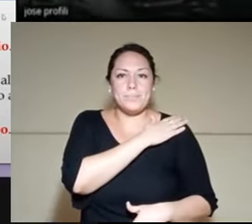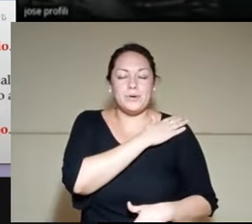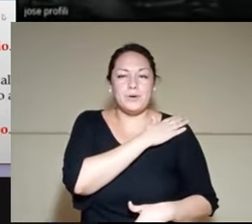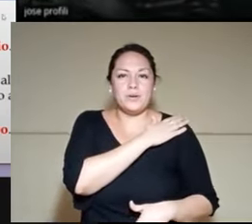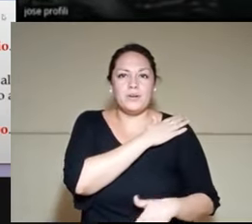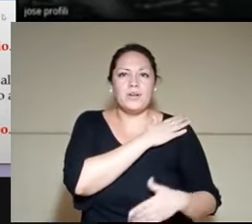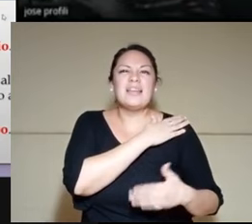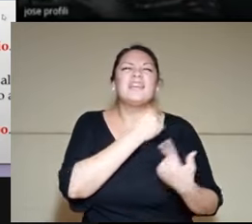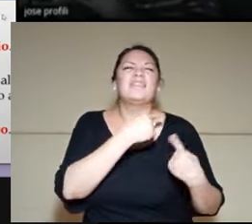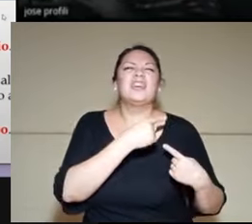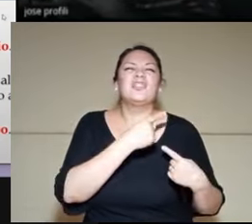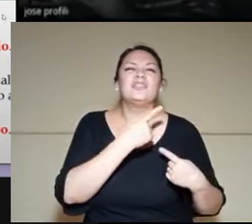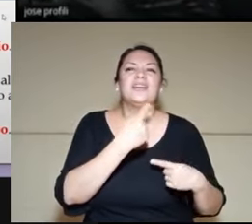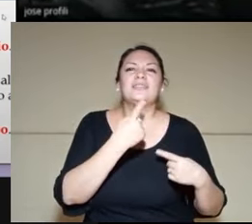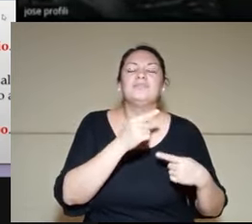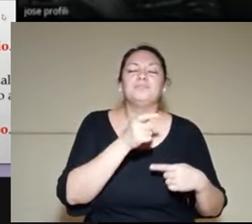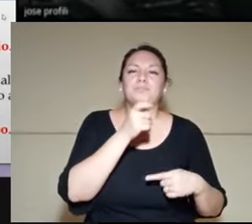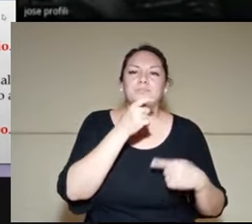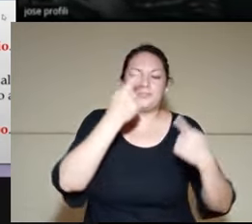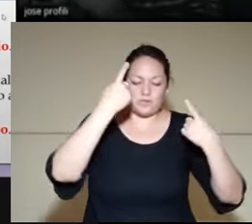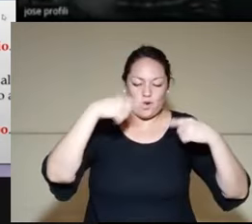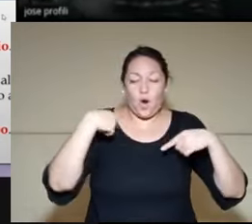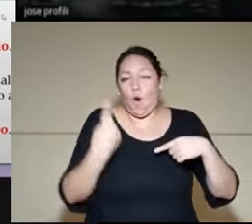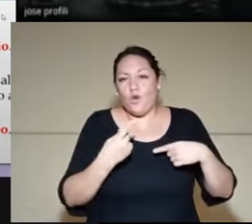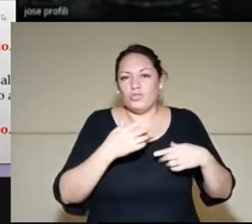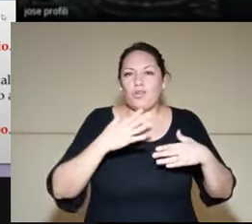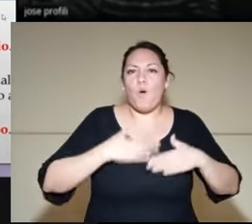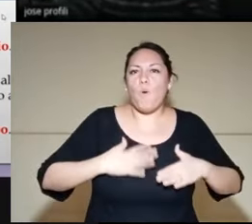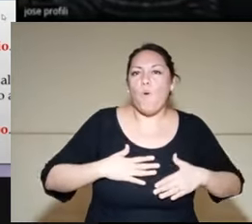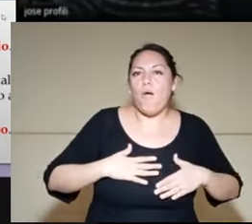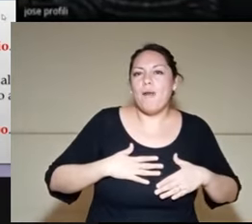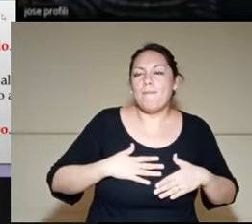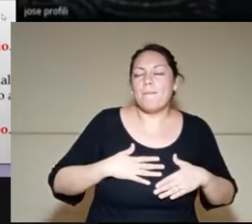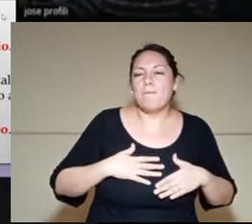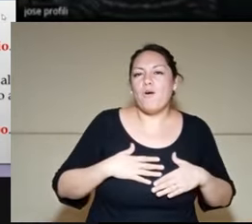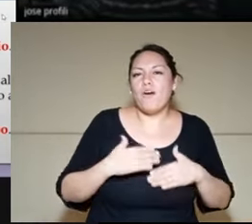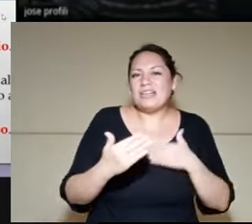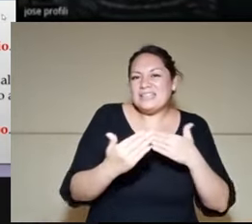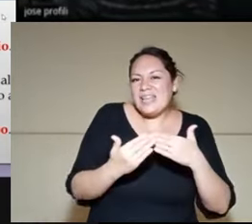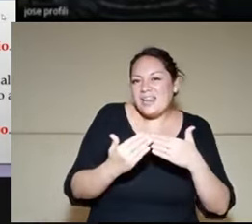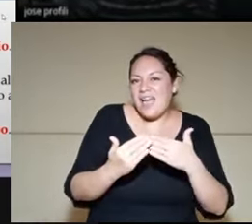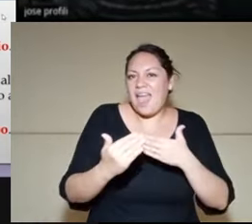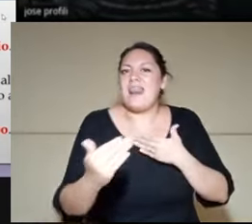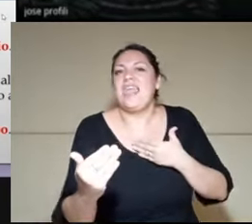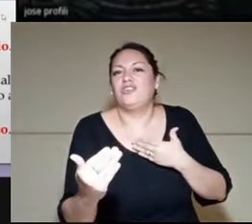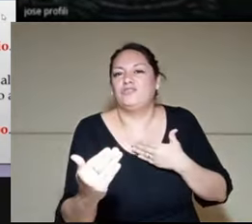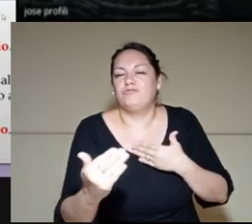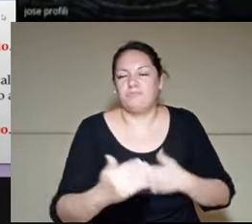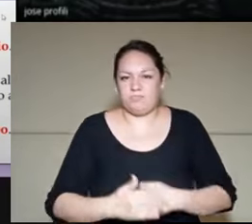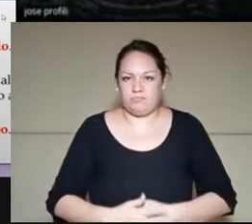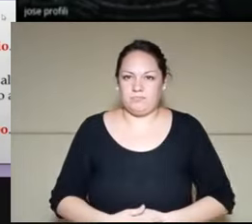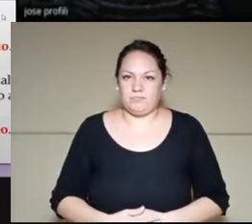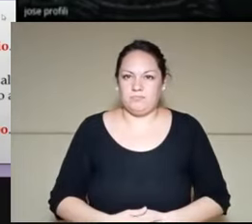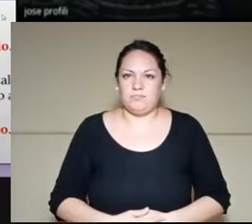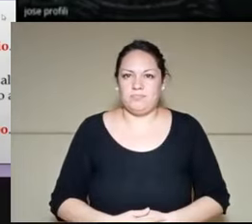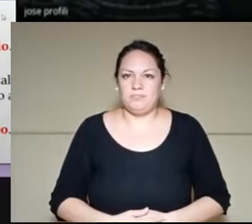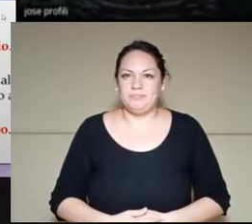hombro, bueno, de ahí puedo decir qué es lo distal y qué es lo proximal. Pero si tomo como centro del cuerpo el codo,